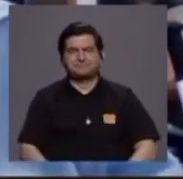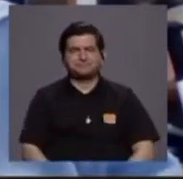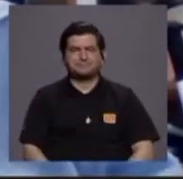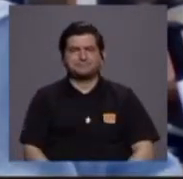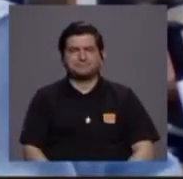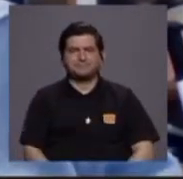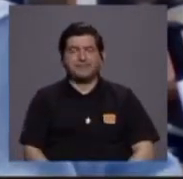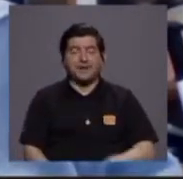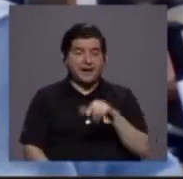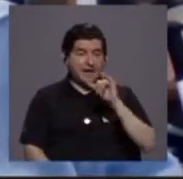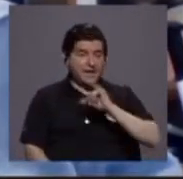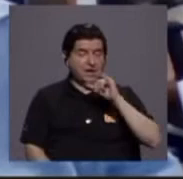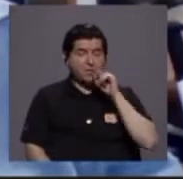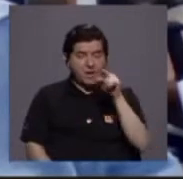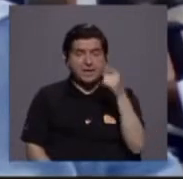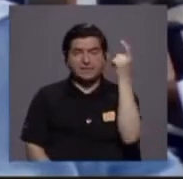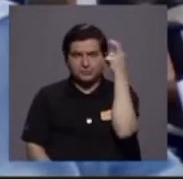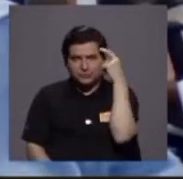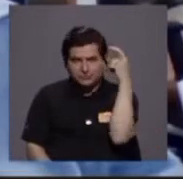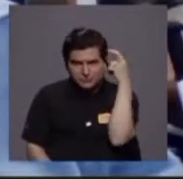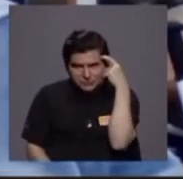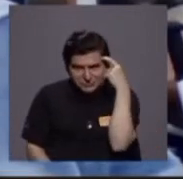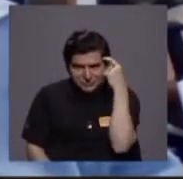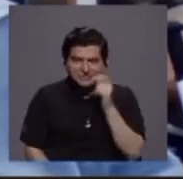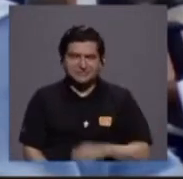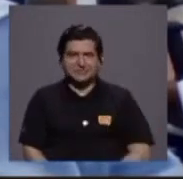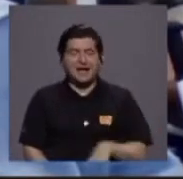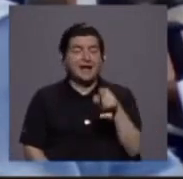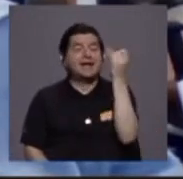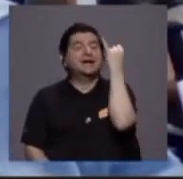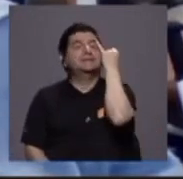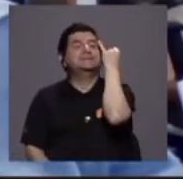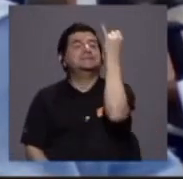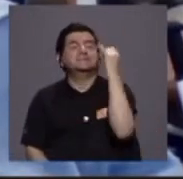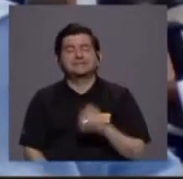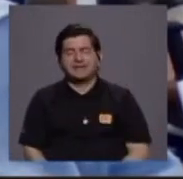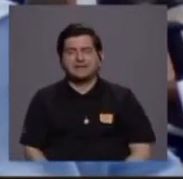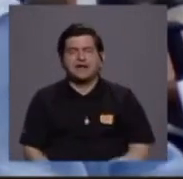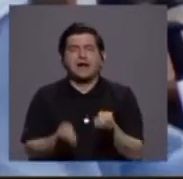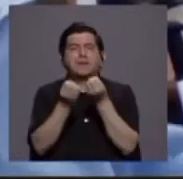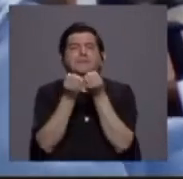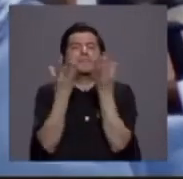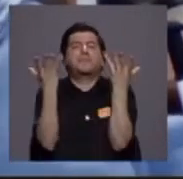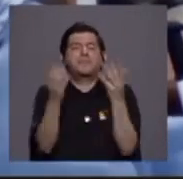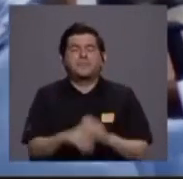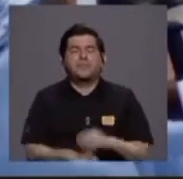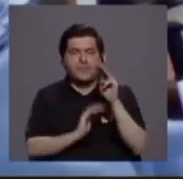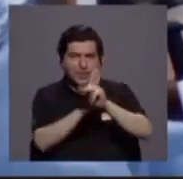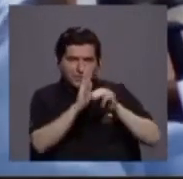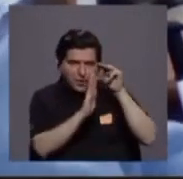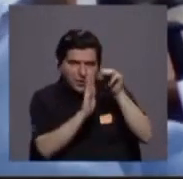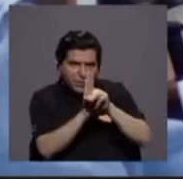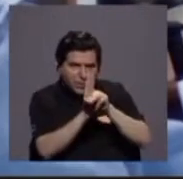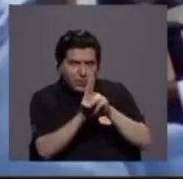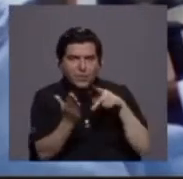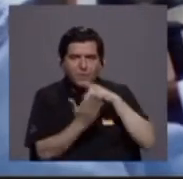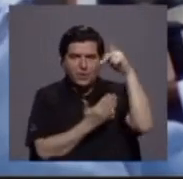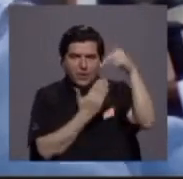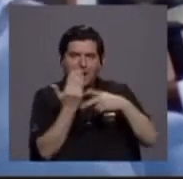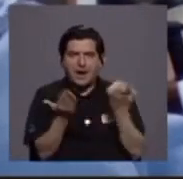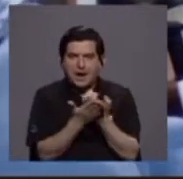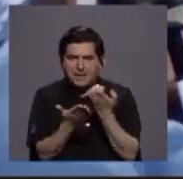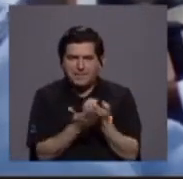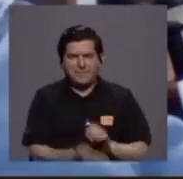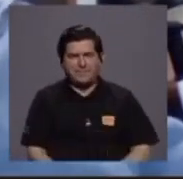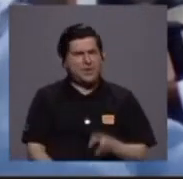Entonces, y eso también nos llevaría a pensar en esta idea de la pluralidad de la currícula en los programas de economía,